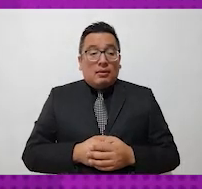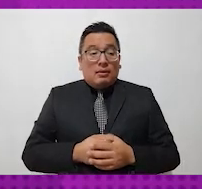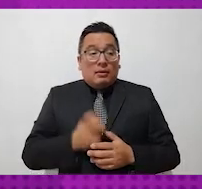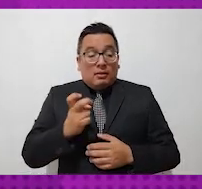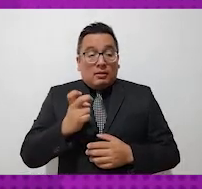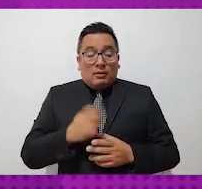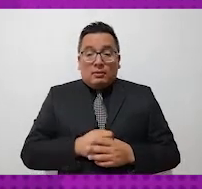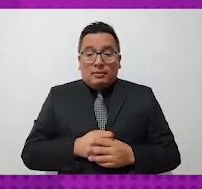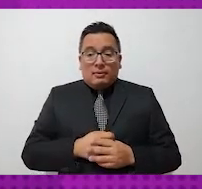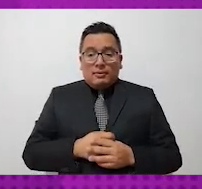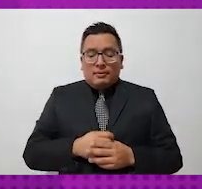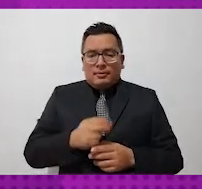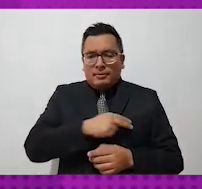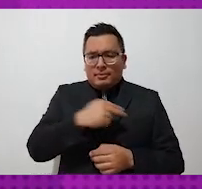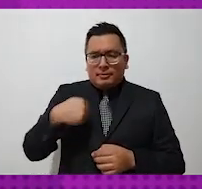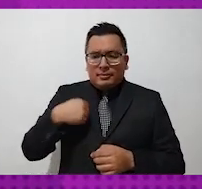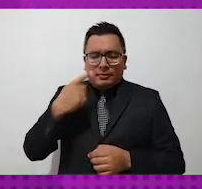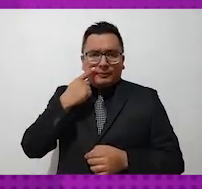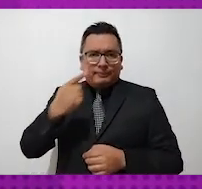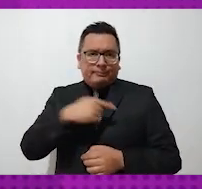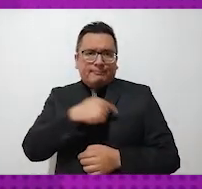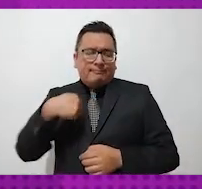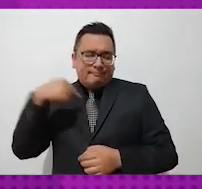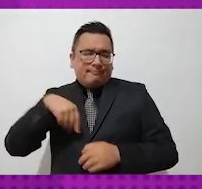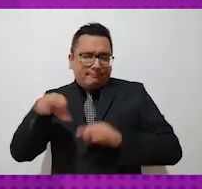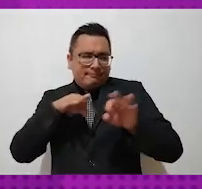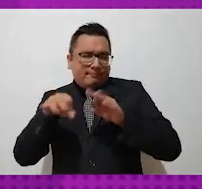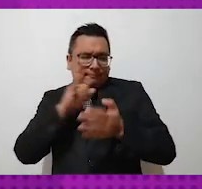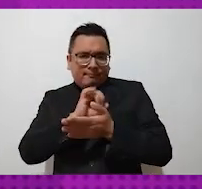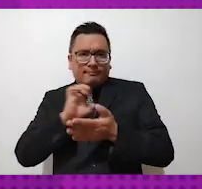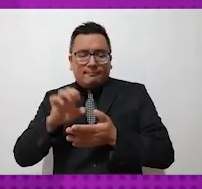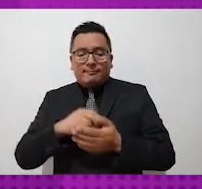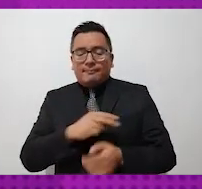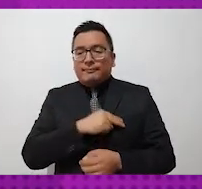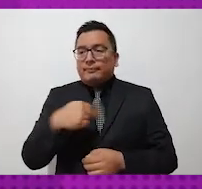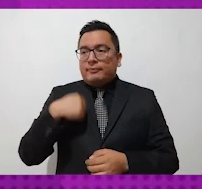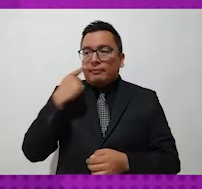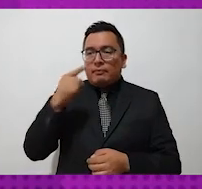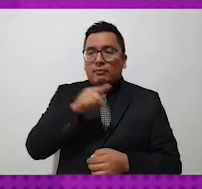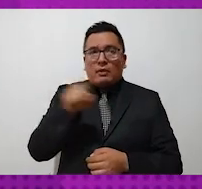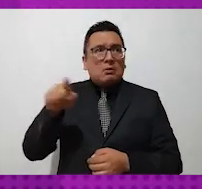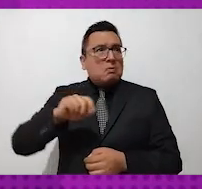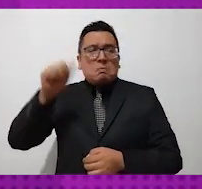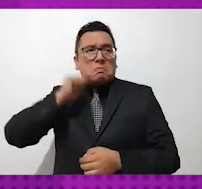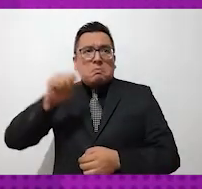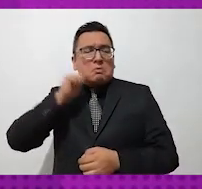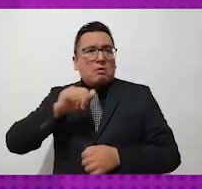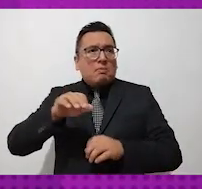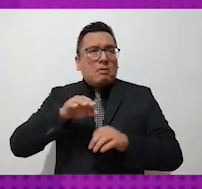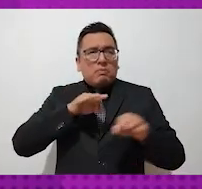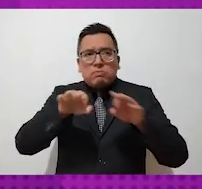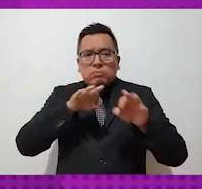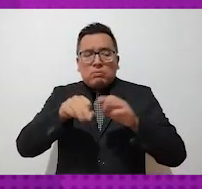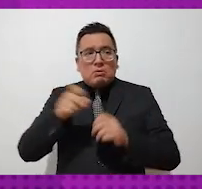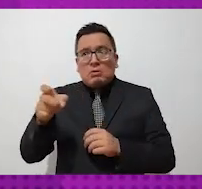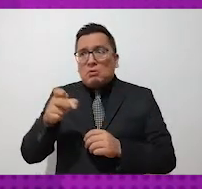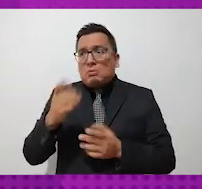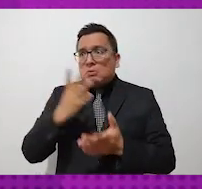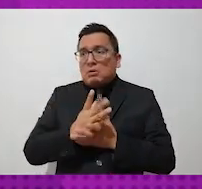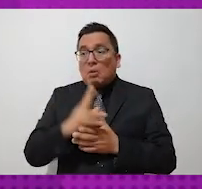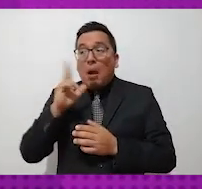algo que ustedes lo hemos visto, quienes estamos aquí trabajando en el Instituto Electoral de Coahuila, que lo hacen de manera permanente, es decir, no es de